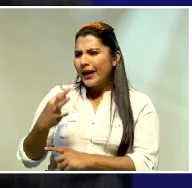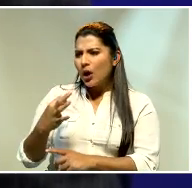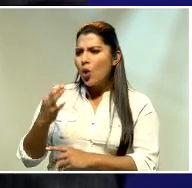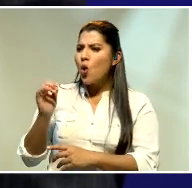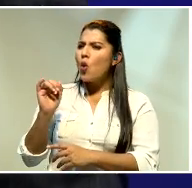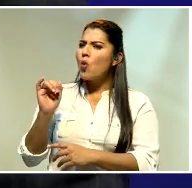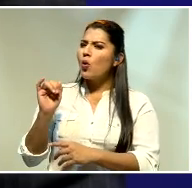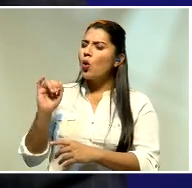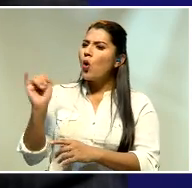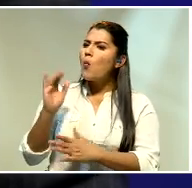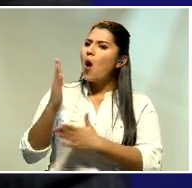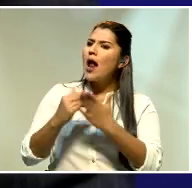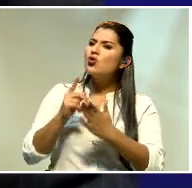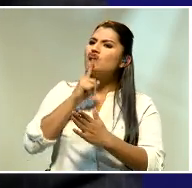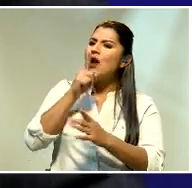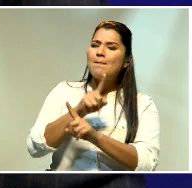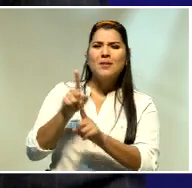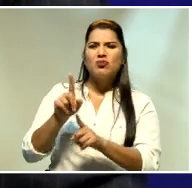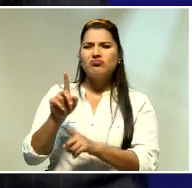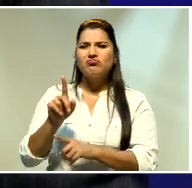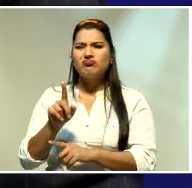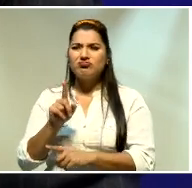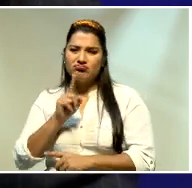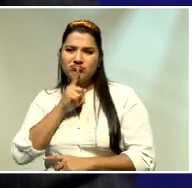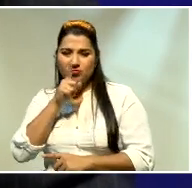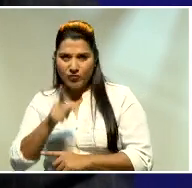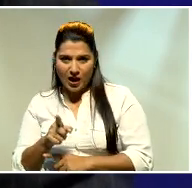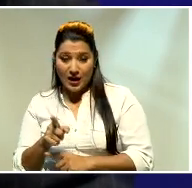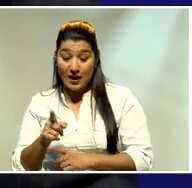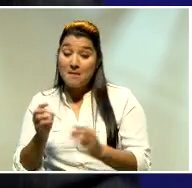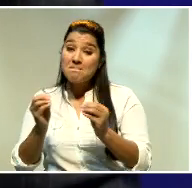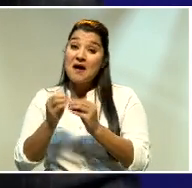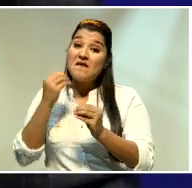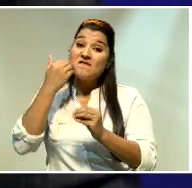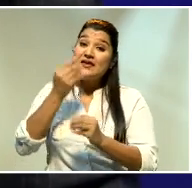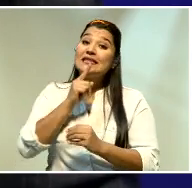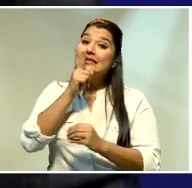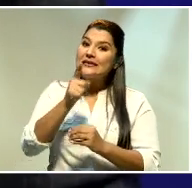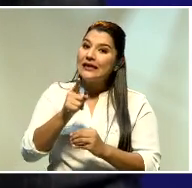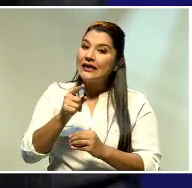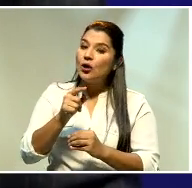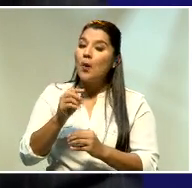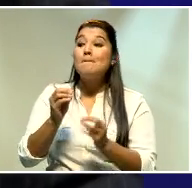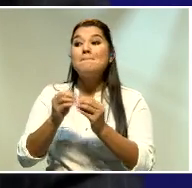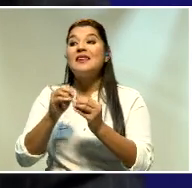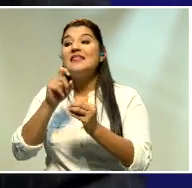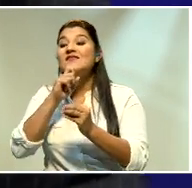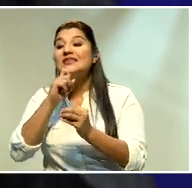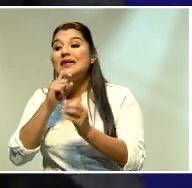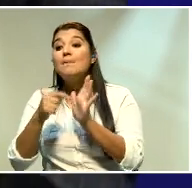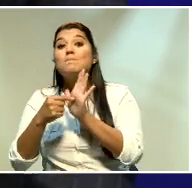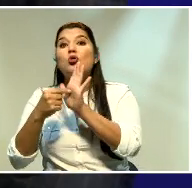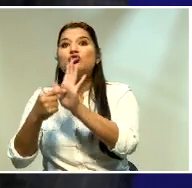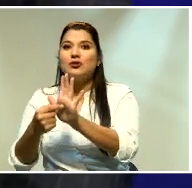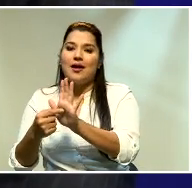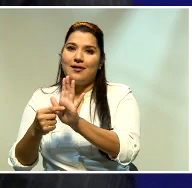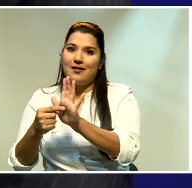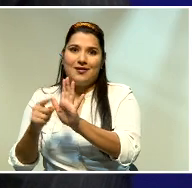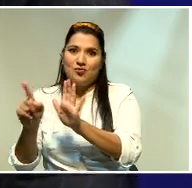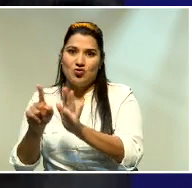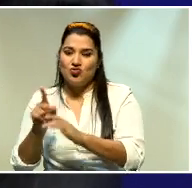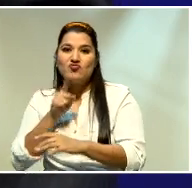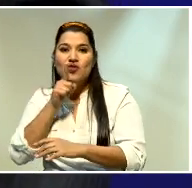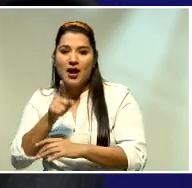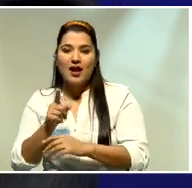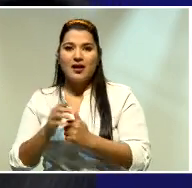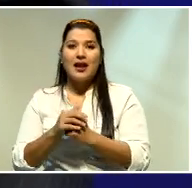serlo, pero es porque es más fácil decirlo que probar que no lo es. La reforma toca más